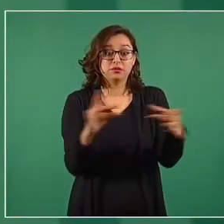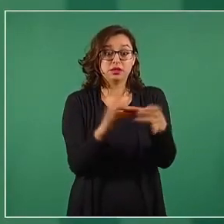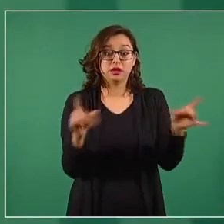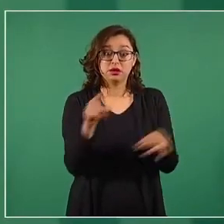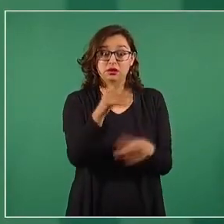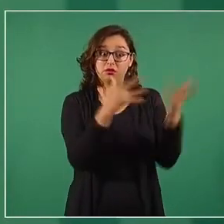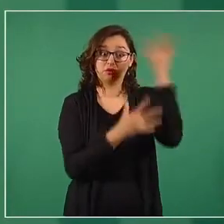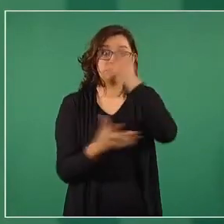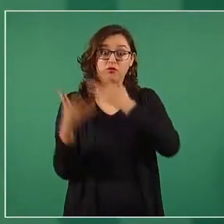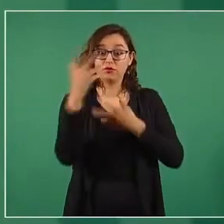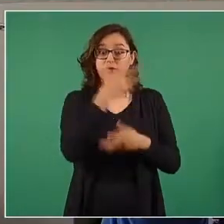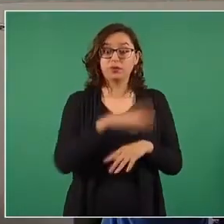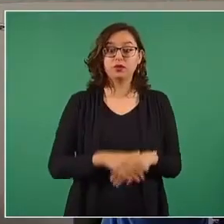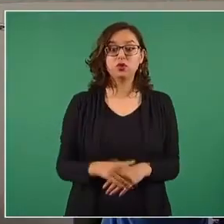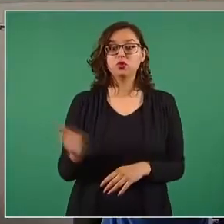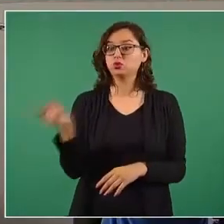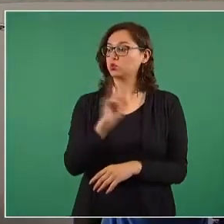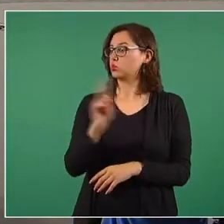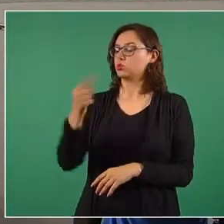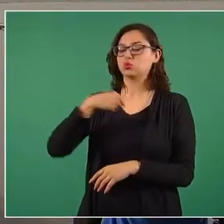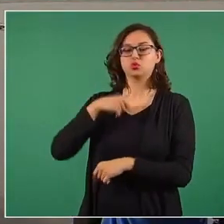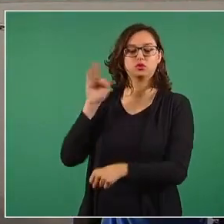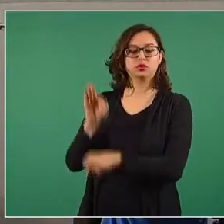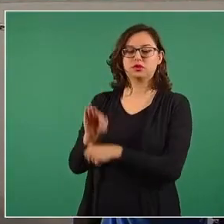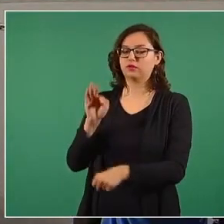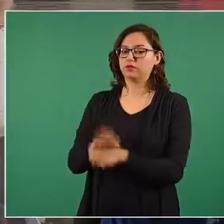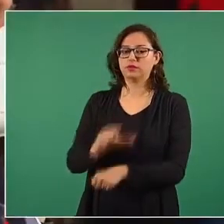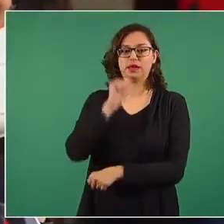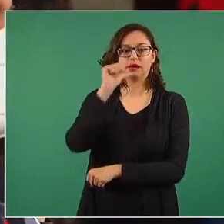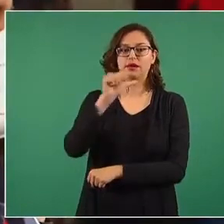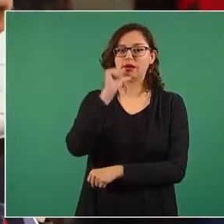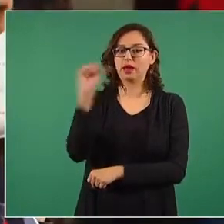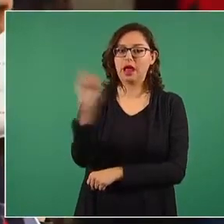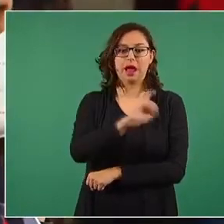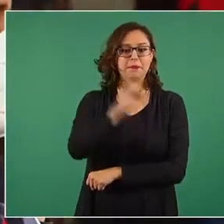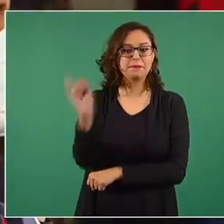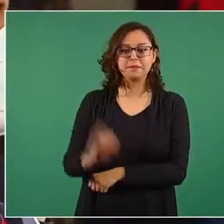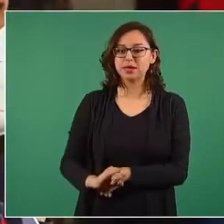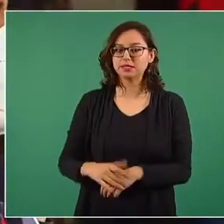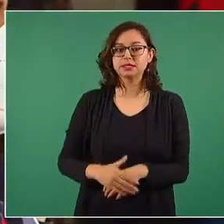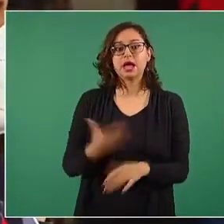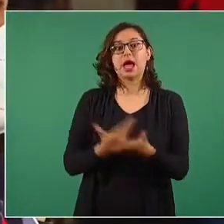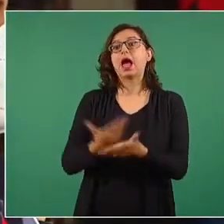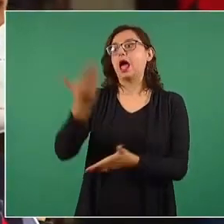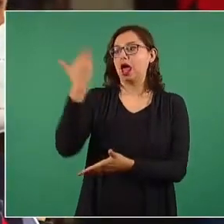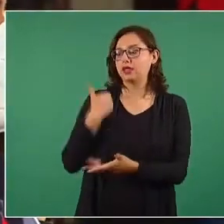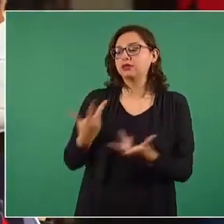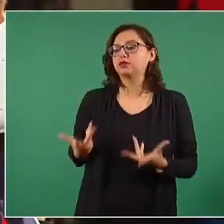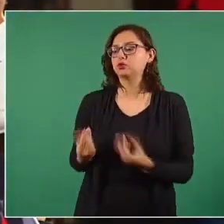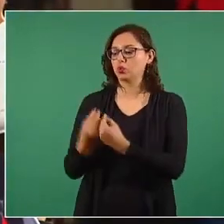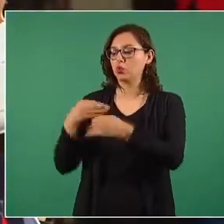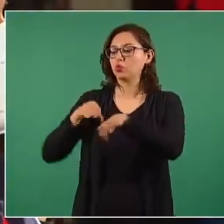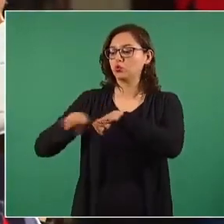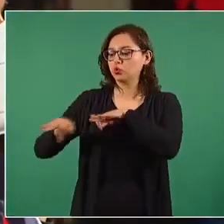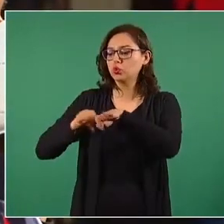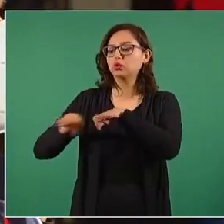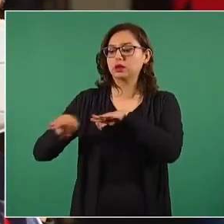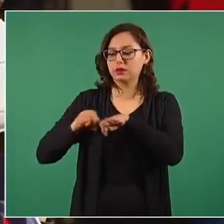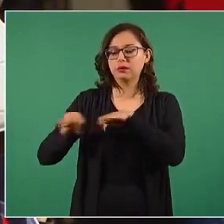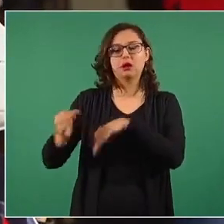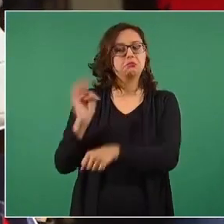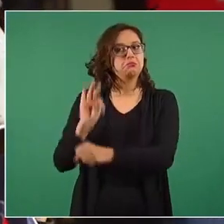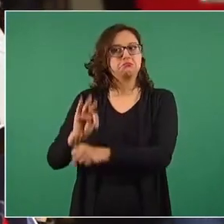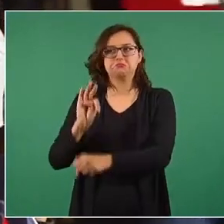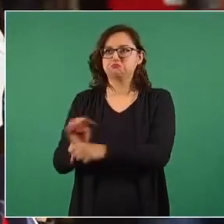se malinterprete porque no, yo de ninguna manera defendería, ni cuando estaba con ellos, con alguno de ellos de los